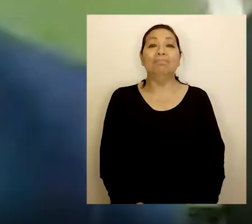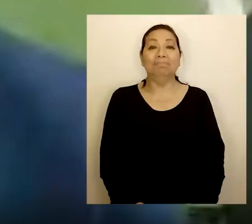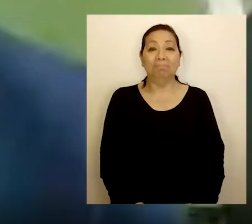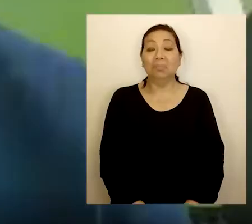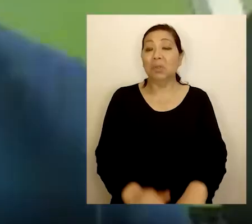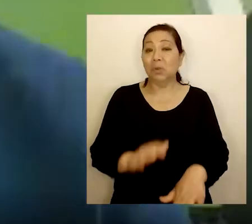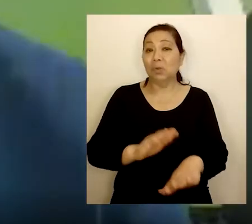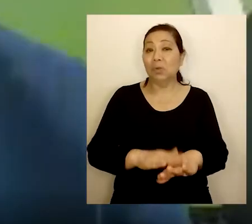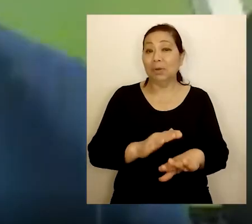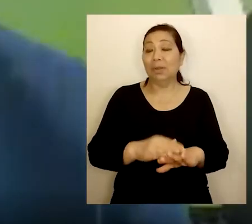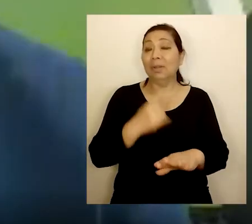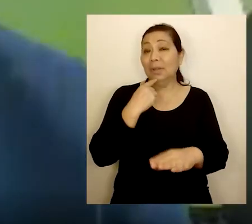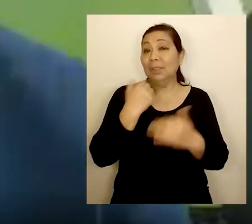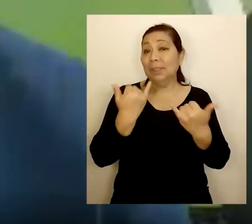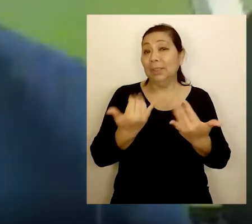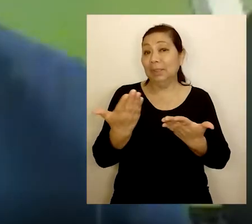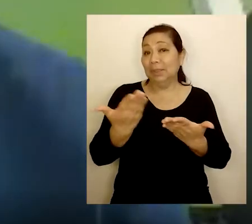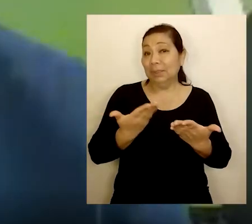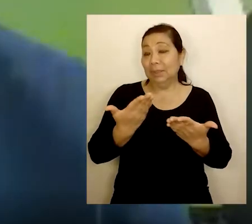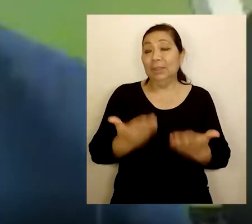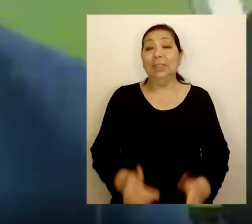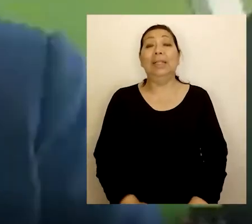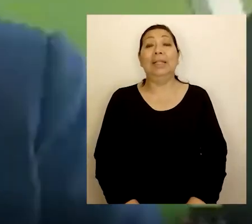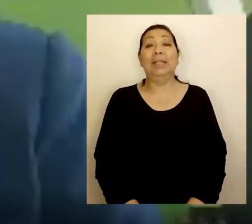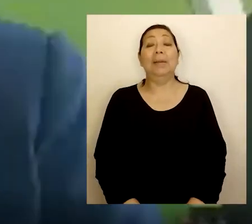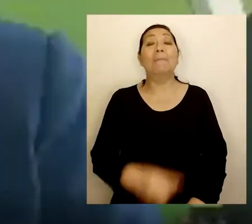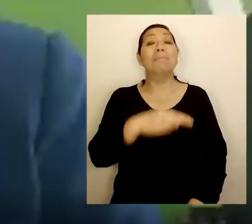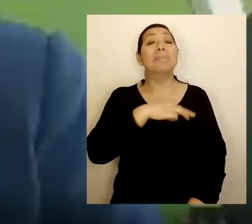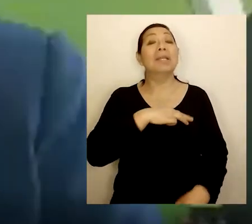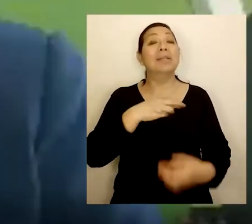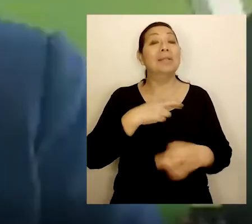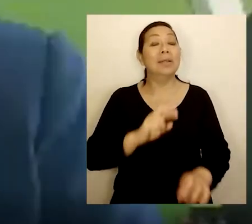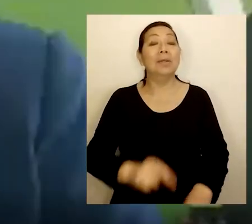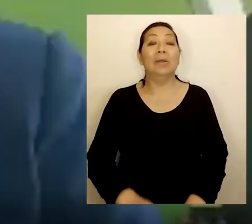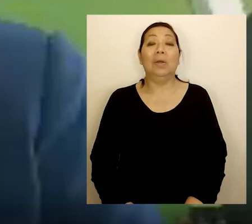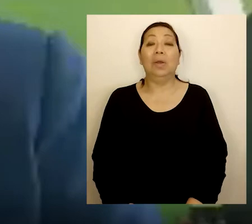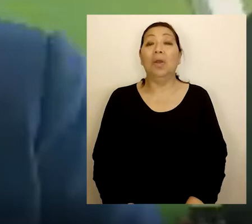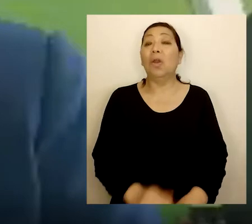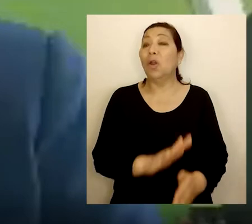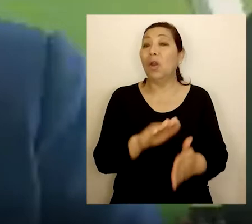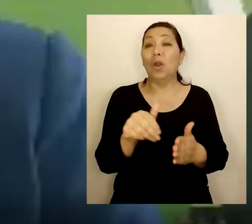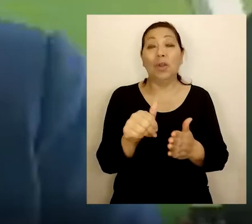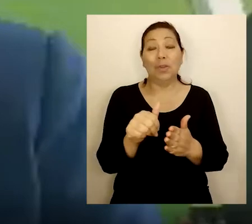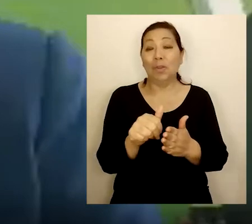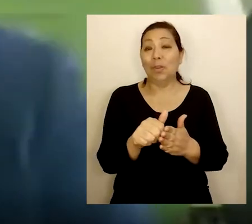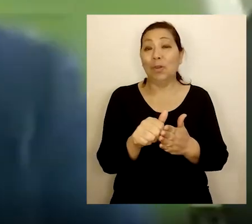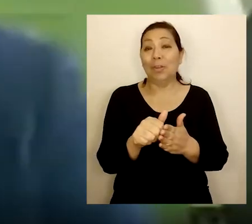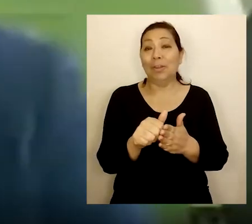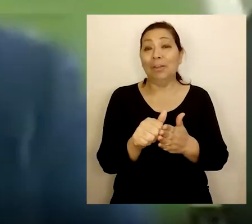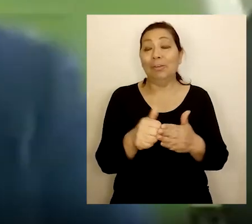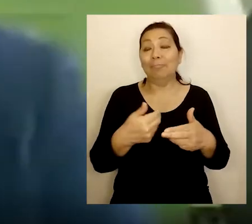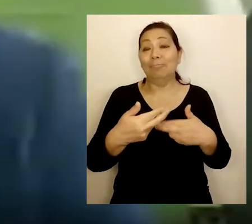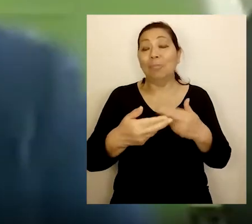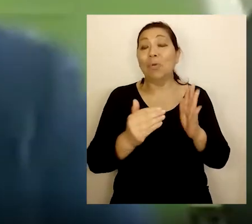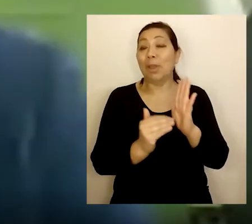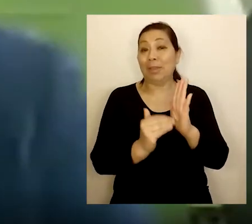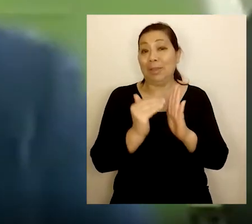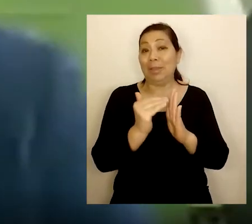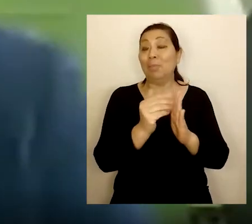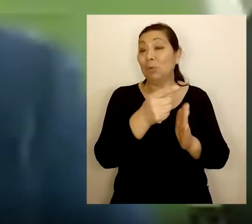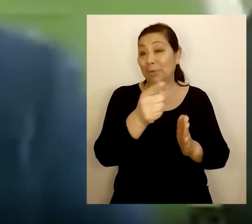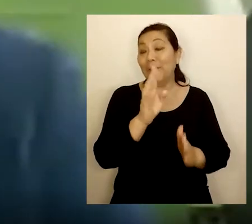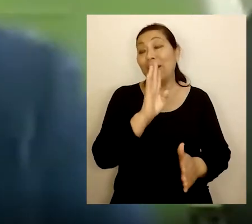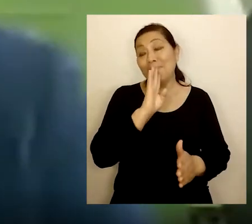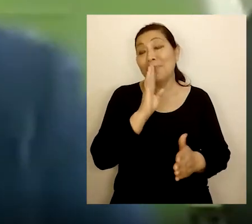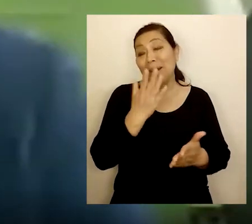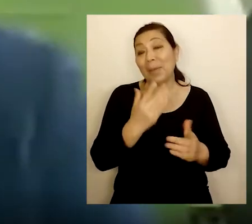Al respecto, señor, sí, tanto en el ámbito del Ministerio Público como en todas las instituciones hay una jerarquía, como usted lo ha